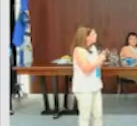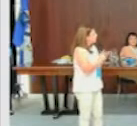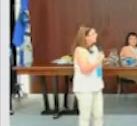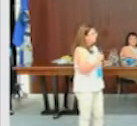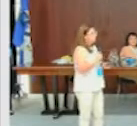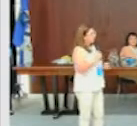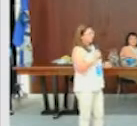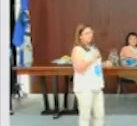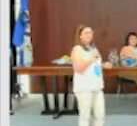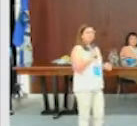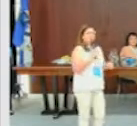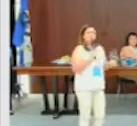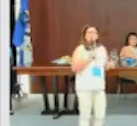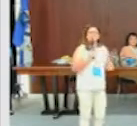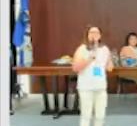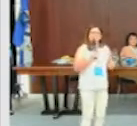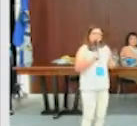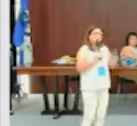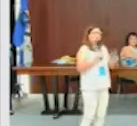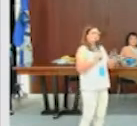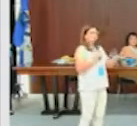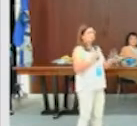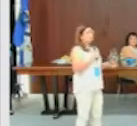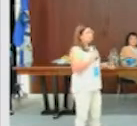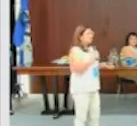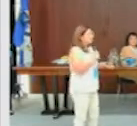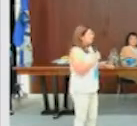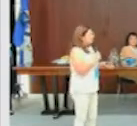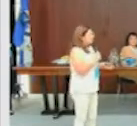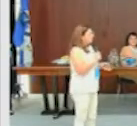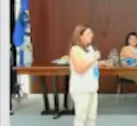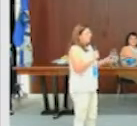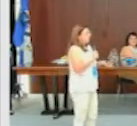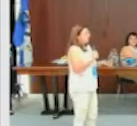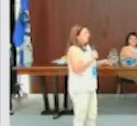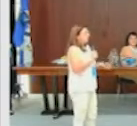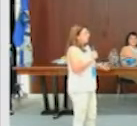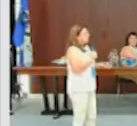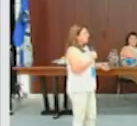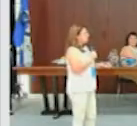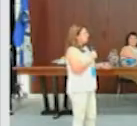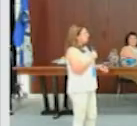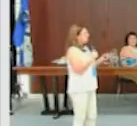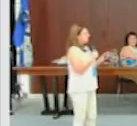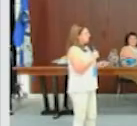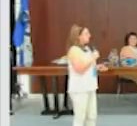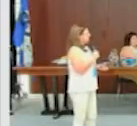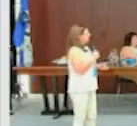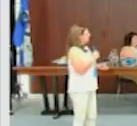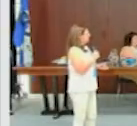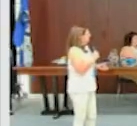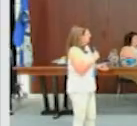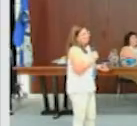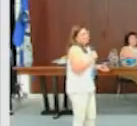turno. Buen día, ¿cómo le va? Pero nos vimos a... Sí, no, doctora, como es el único lugar que se puede salir, yo la vine a